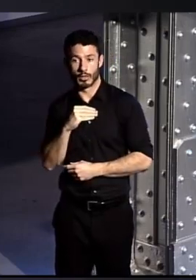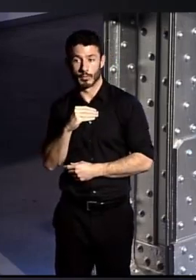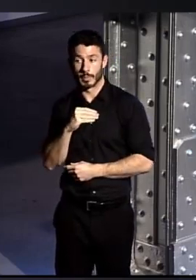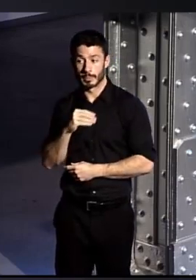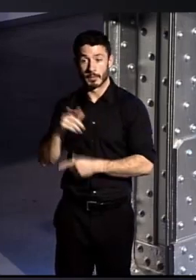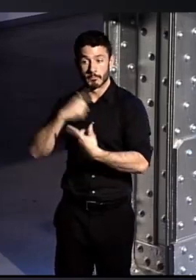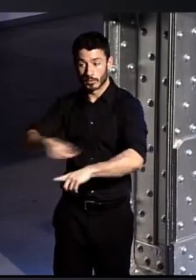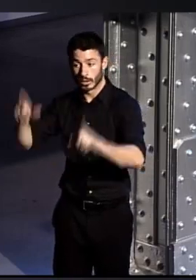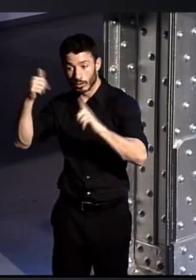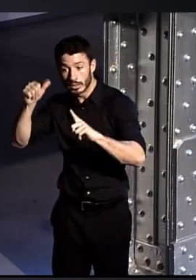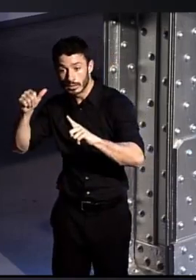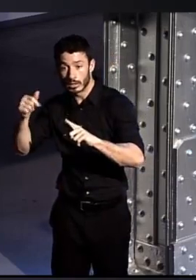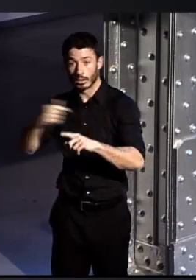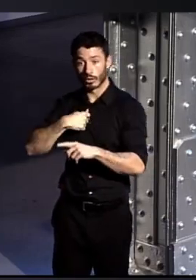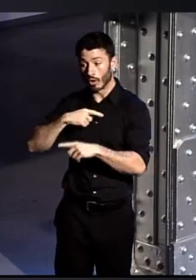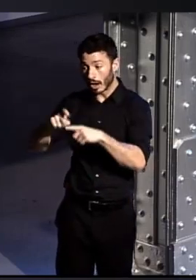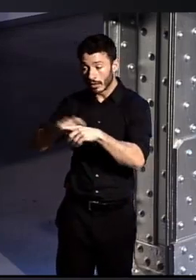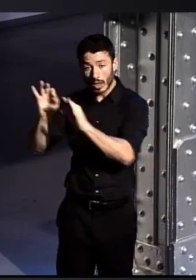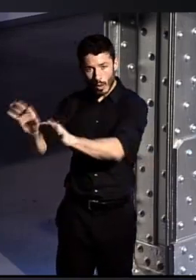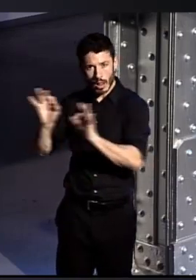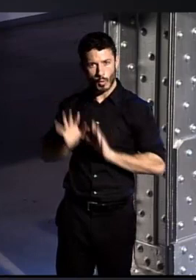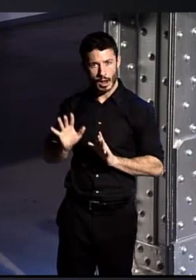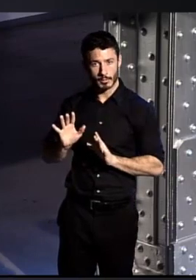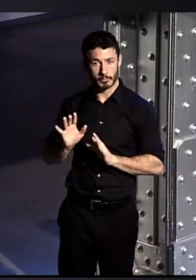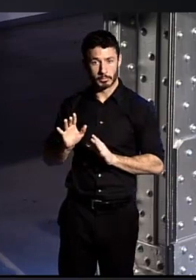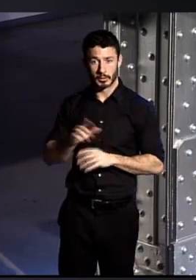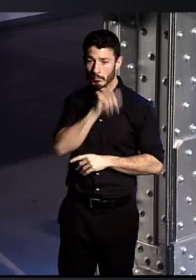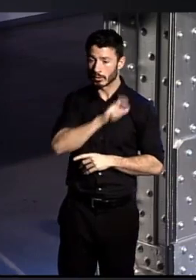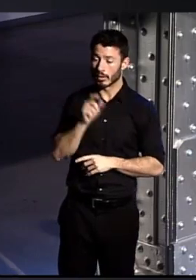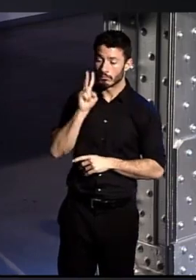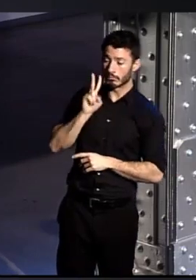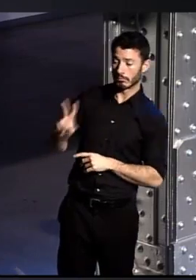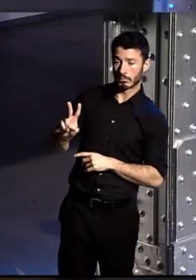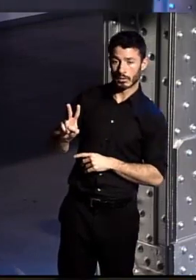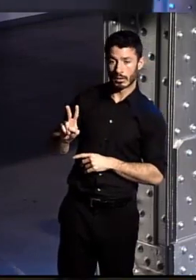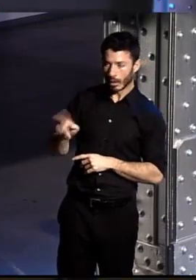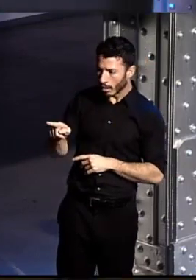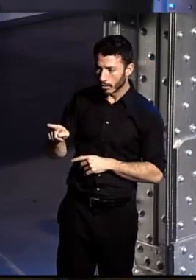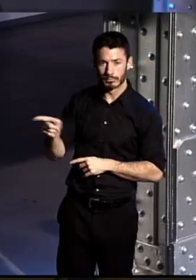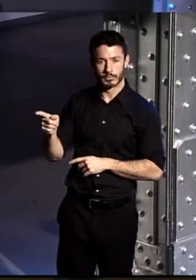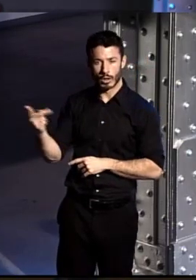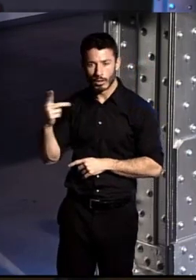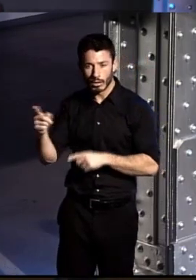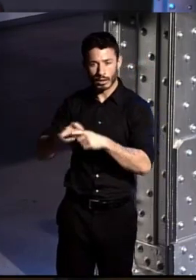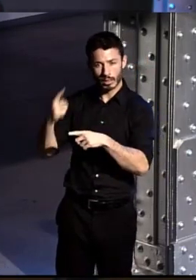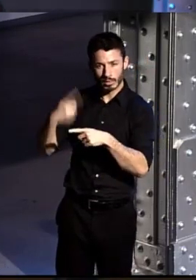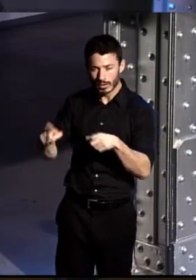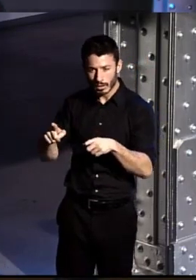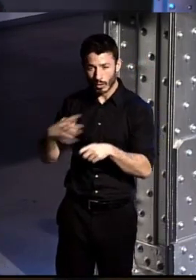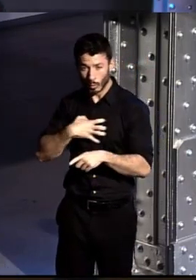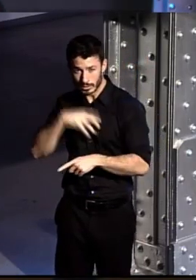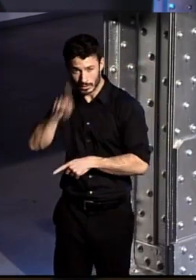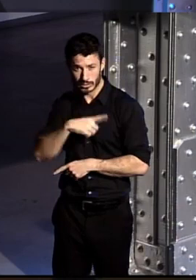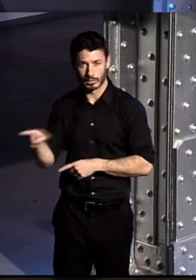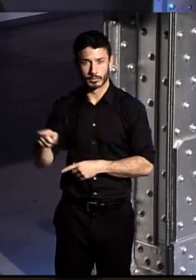mismo carácter, pero nadie se fija, nadie lo dice, ¿no? Nadie dice, uy, te ha costado. No sé, yo